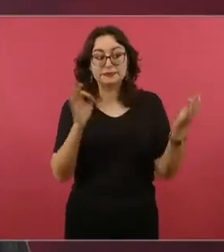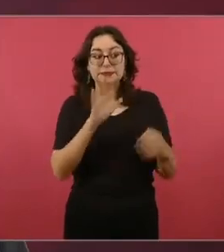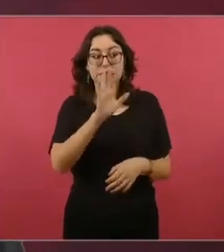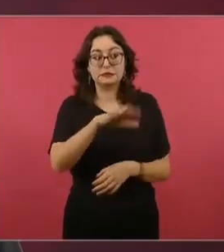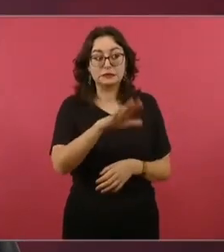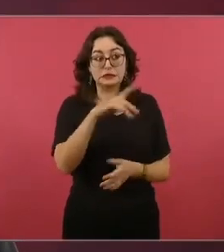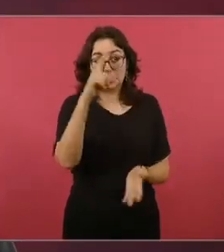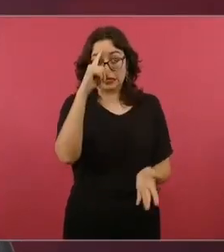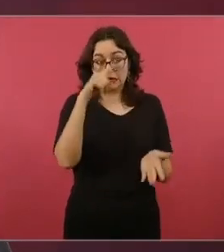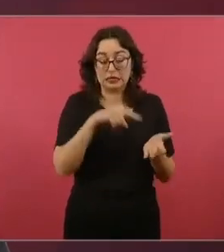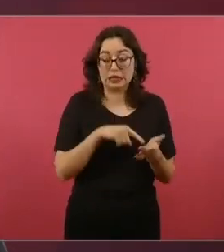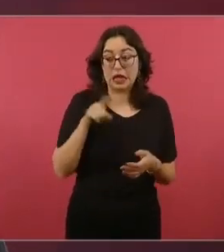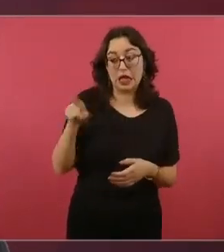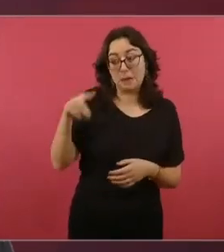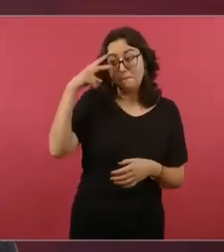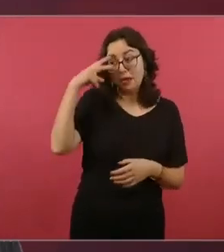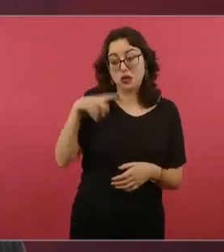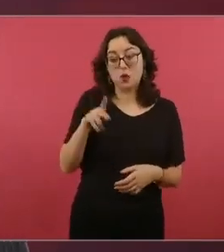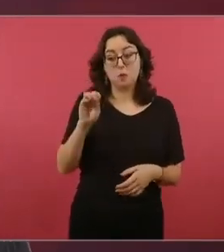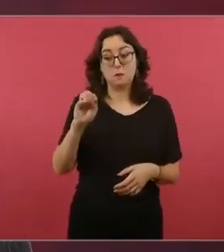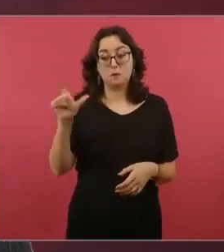a funcionarios de Pemex,